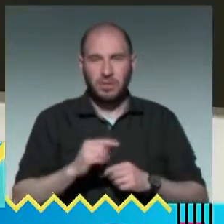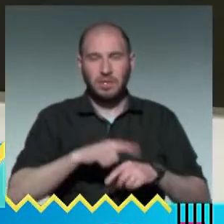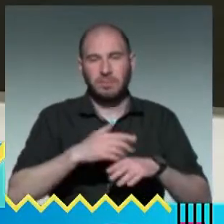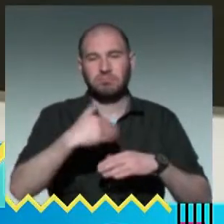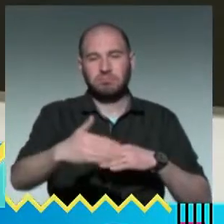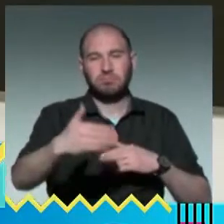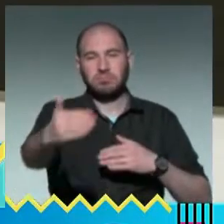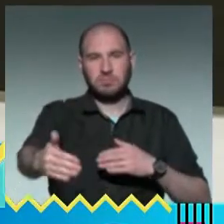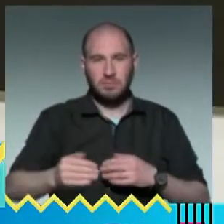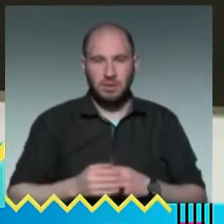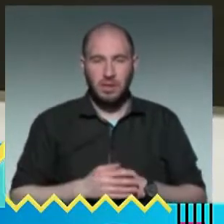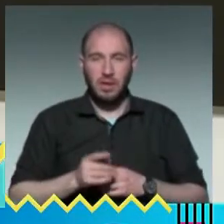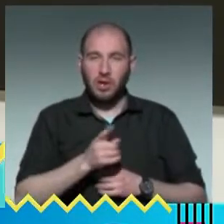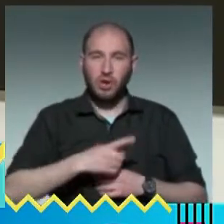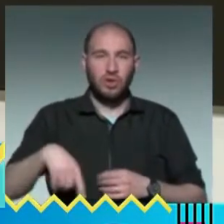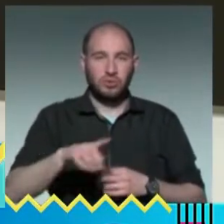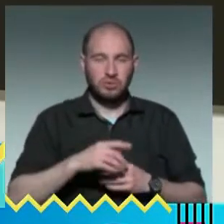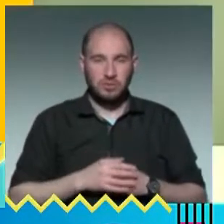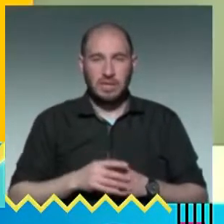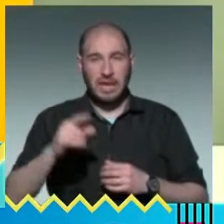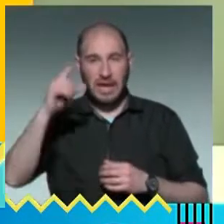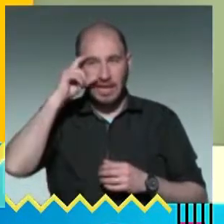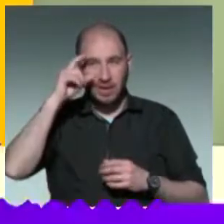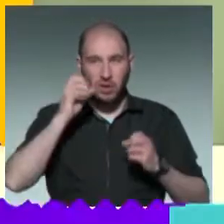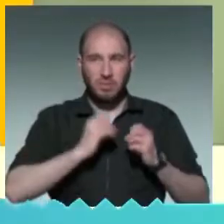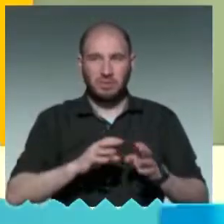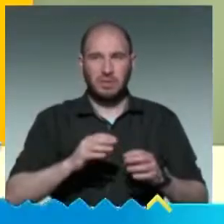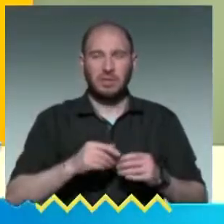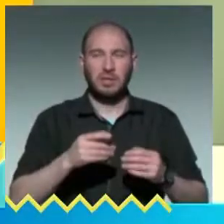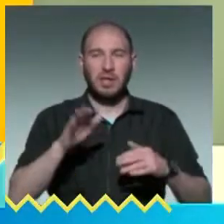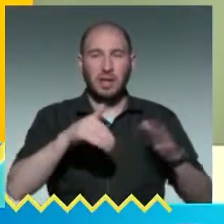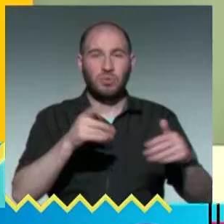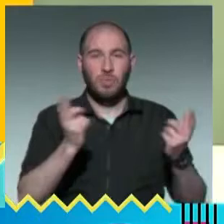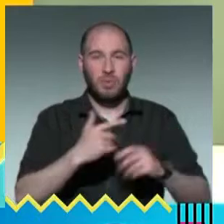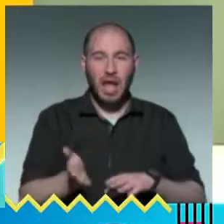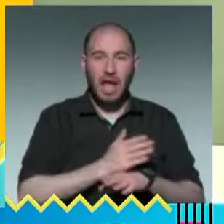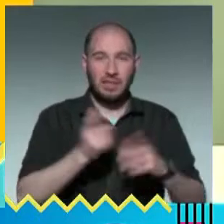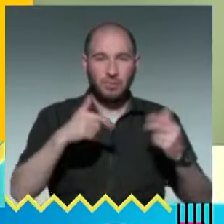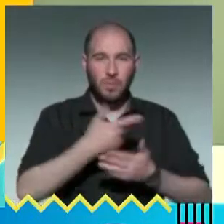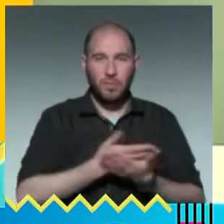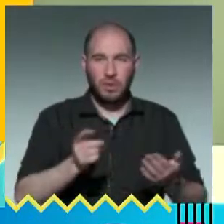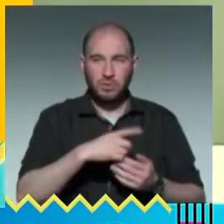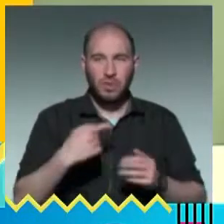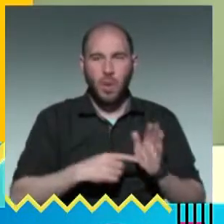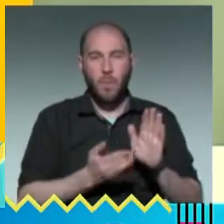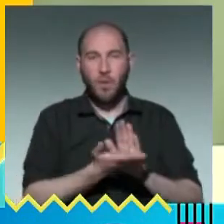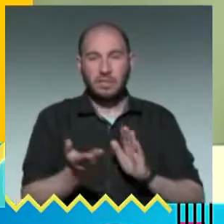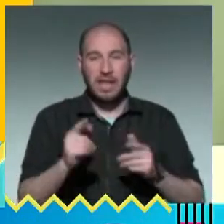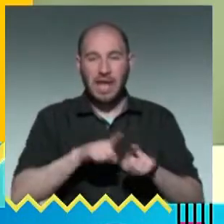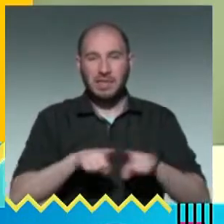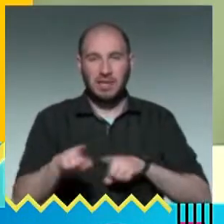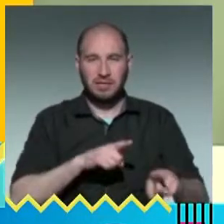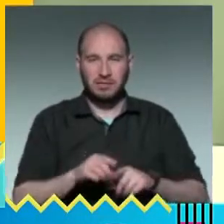plazo. En base a eso, nosotros desde enero empezamos con una audiencia pública. Previo a la audiencia pública, nosotros publicamos en